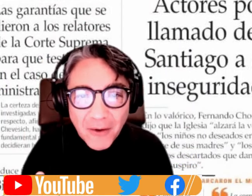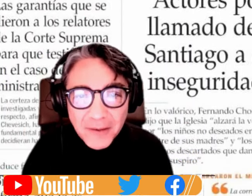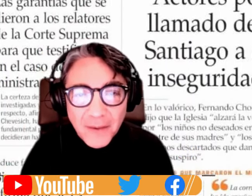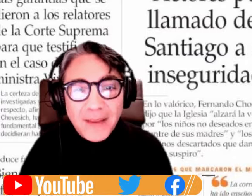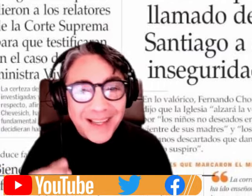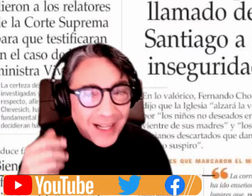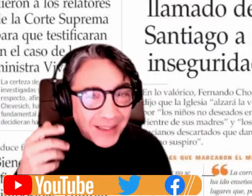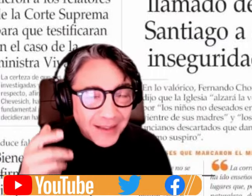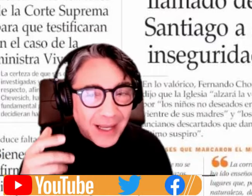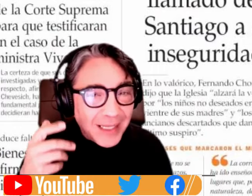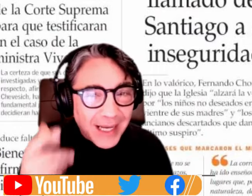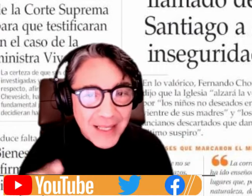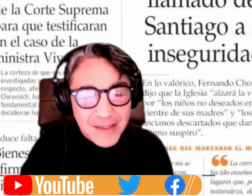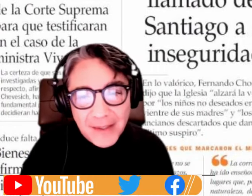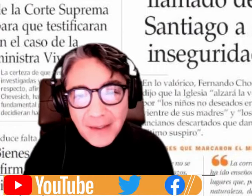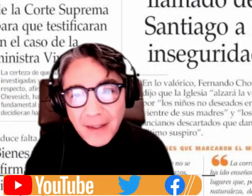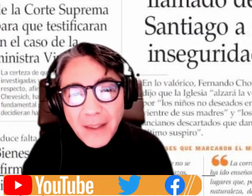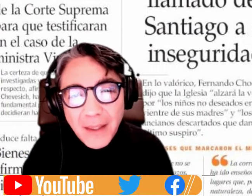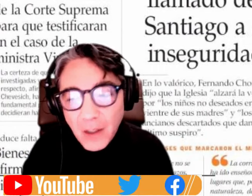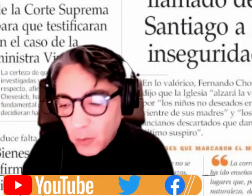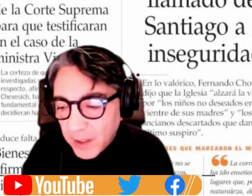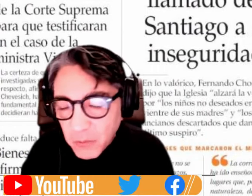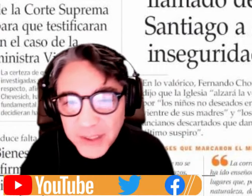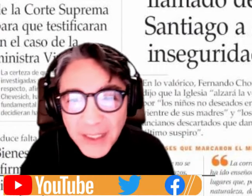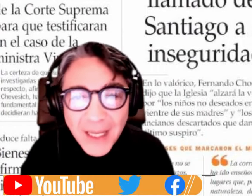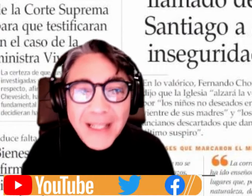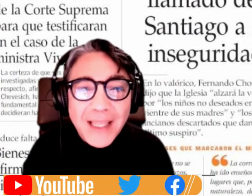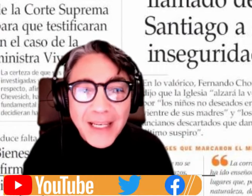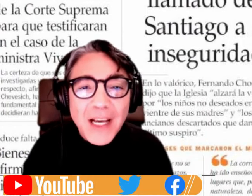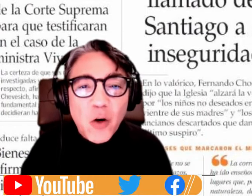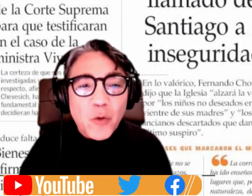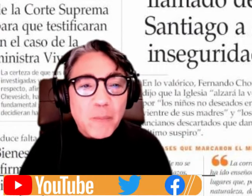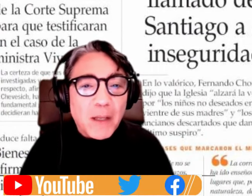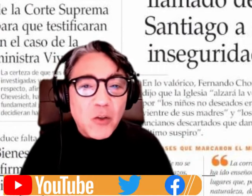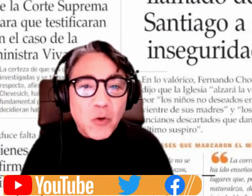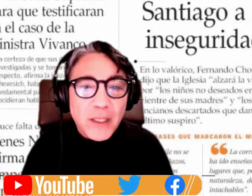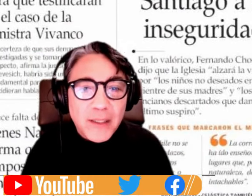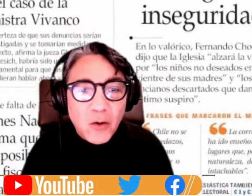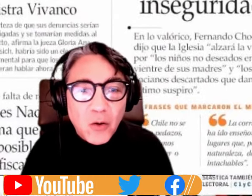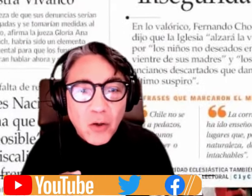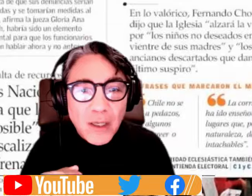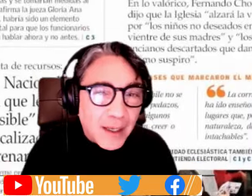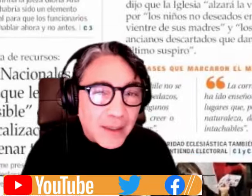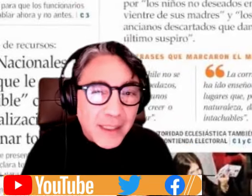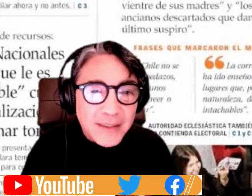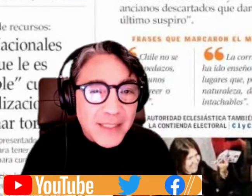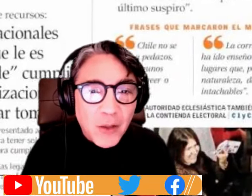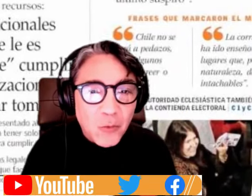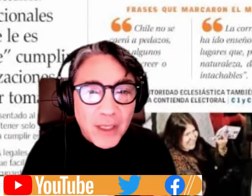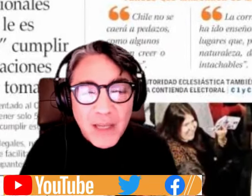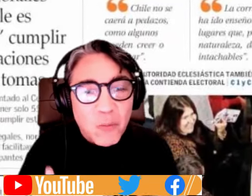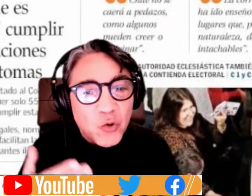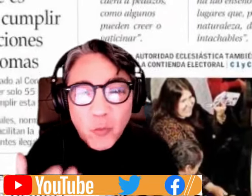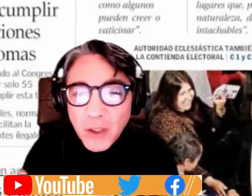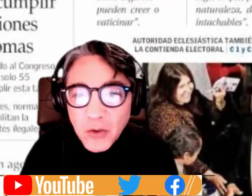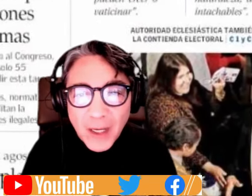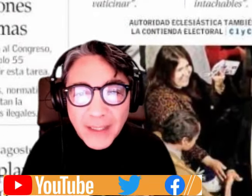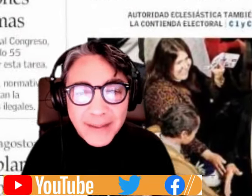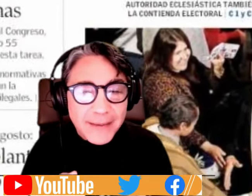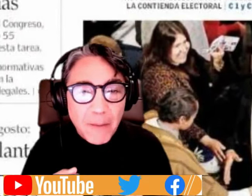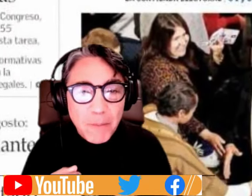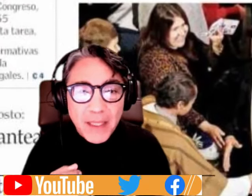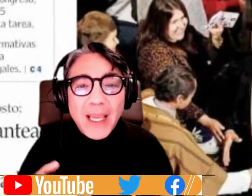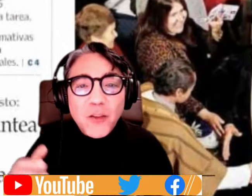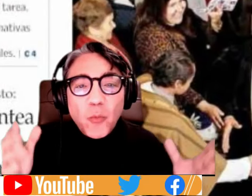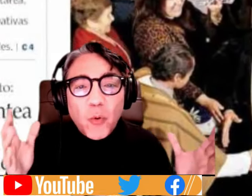delictivas de Gran alcance de Luis hermosilla tenían como respaldo político a Andrés chadwick y por supuesto